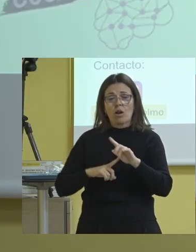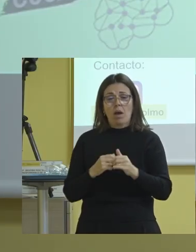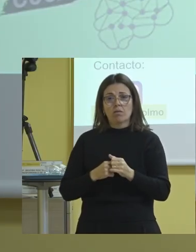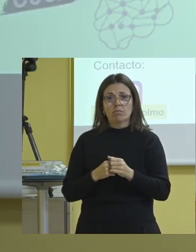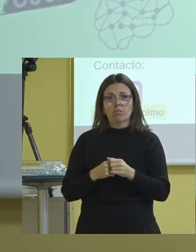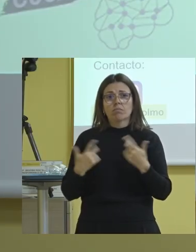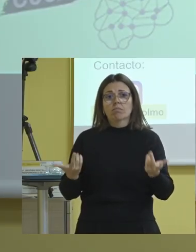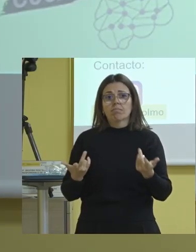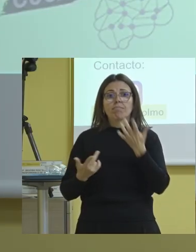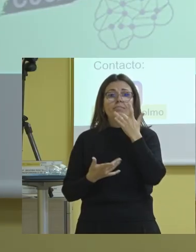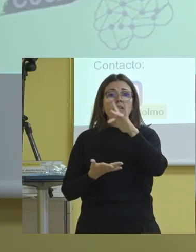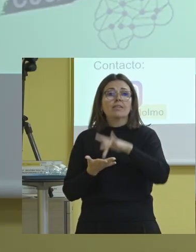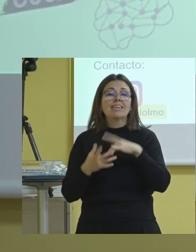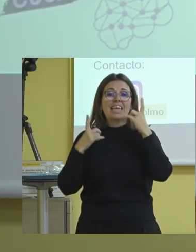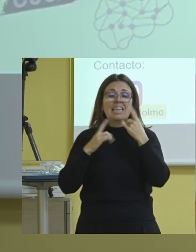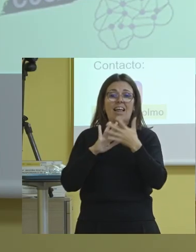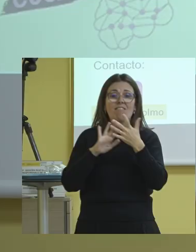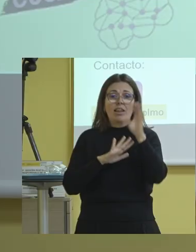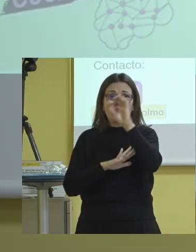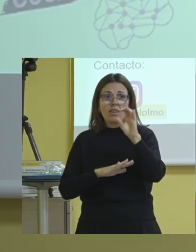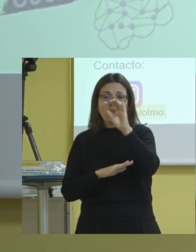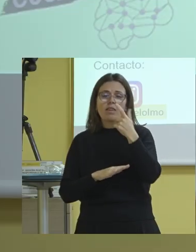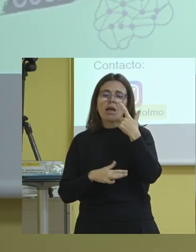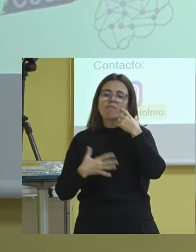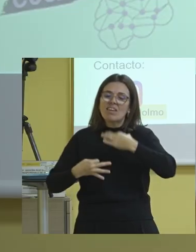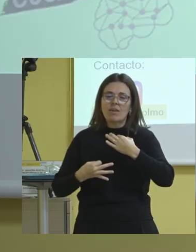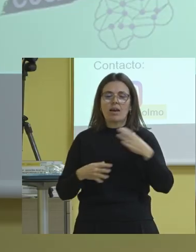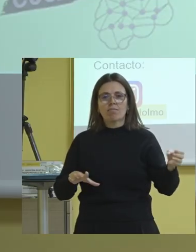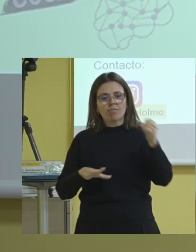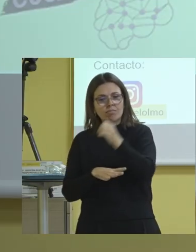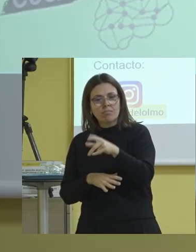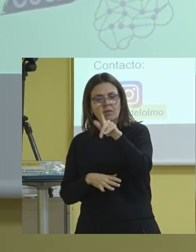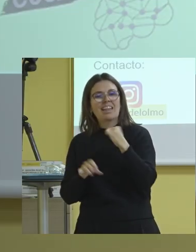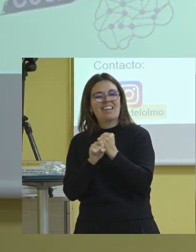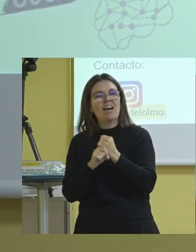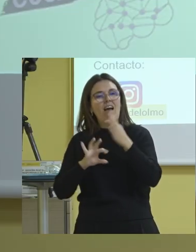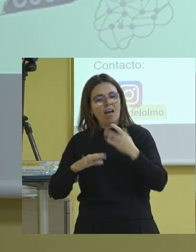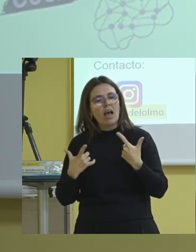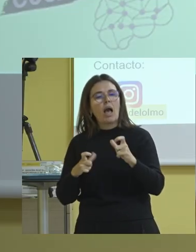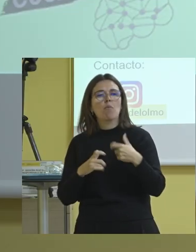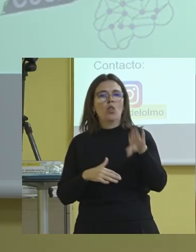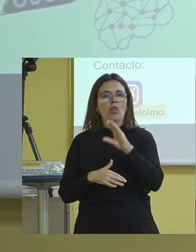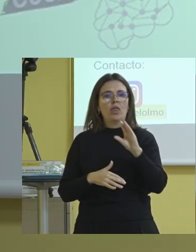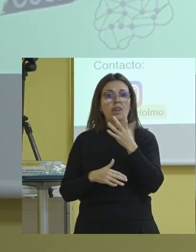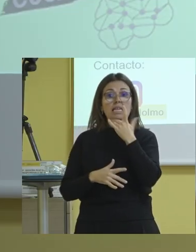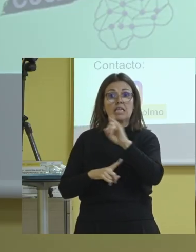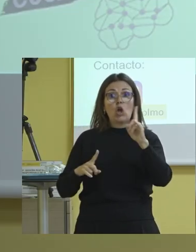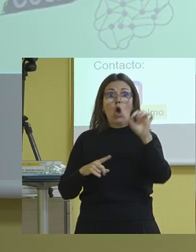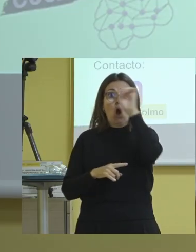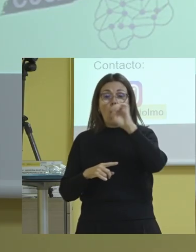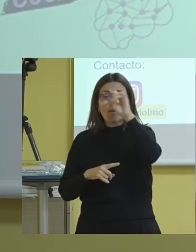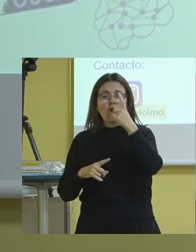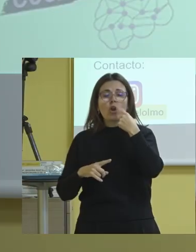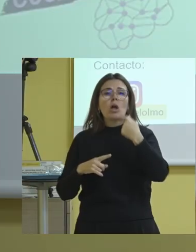normalmente yo creo que para cuando se intenta hablar de ciencia, por lo menos verificar que quien habla trabaja en ciencia. Porque si no te encuentras con opiniones que ves tu madre mía, o